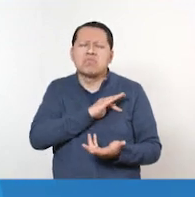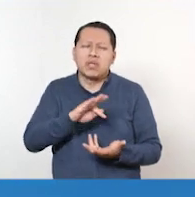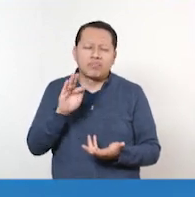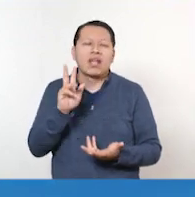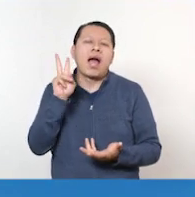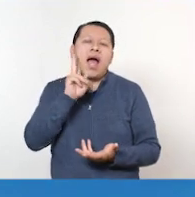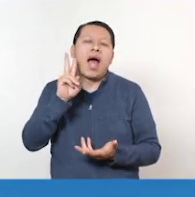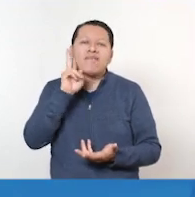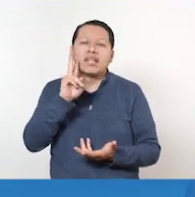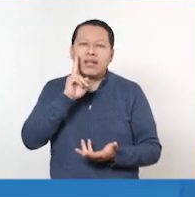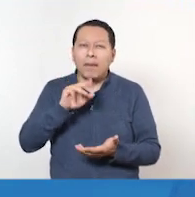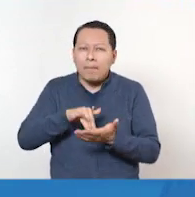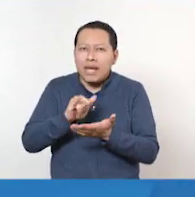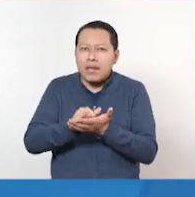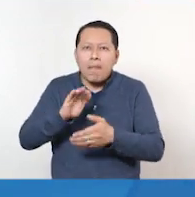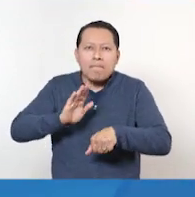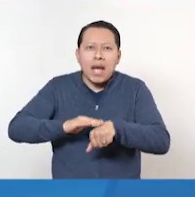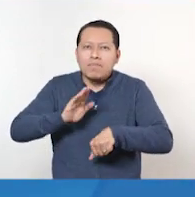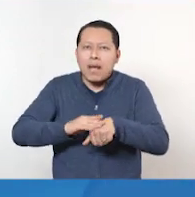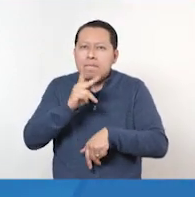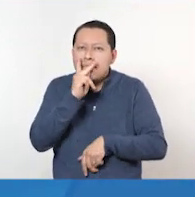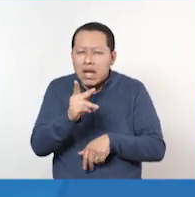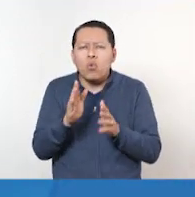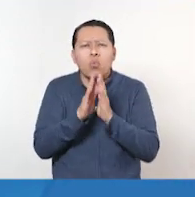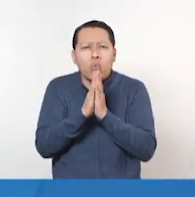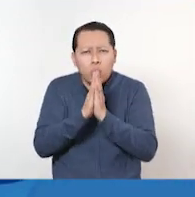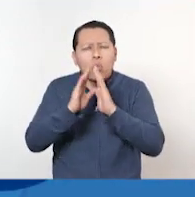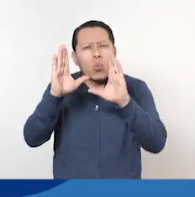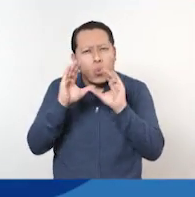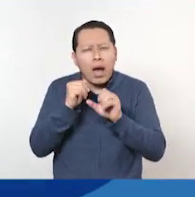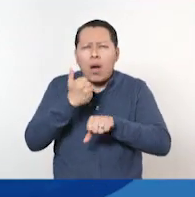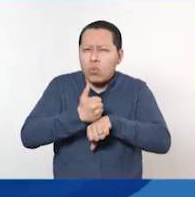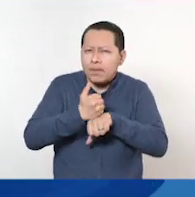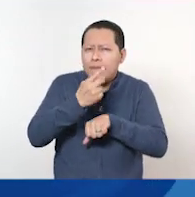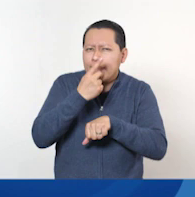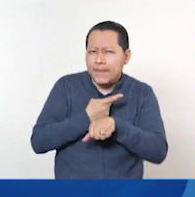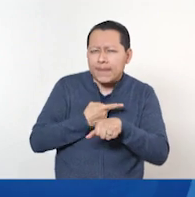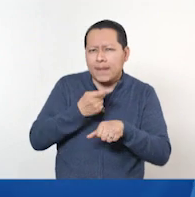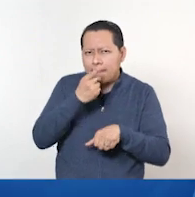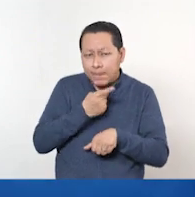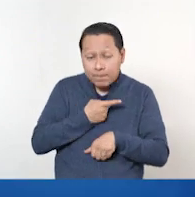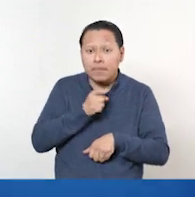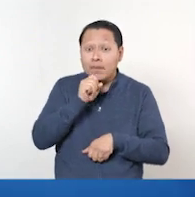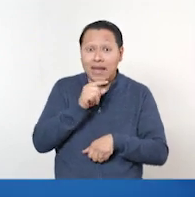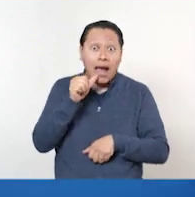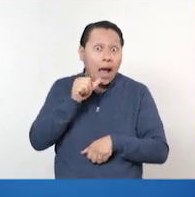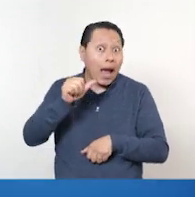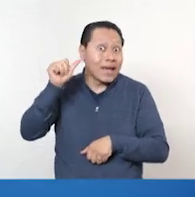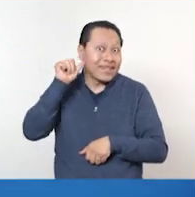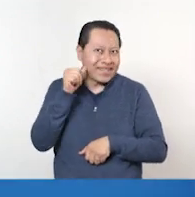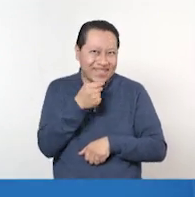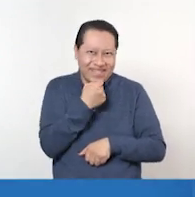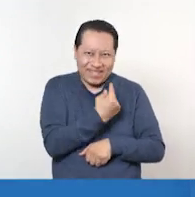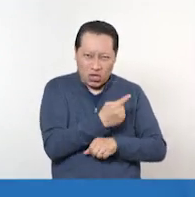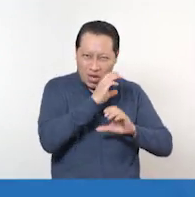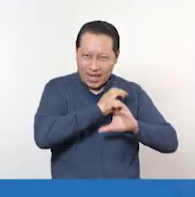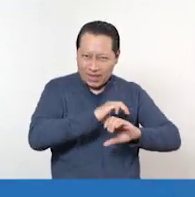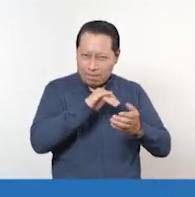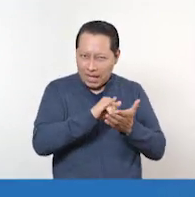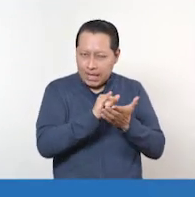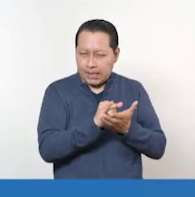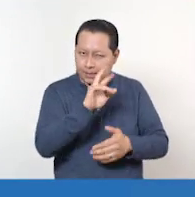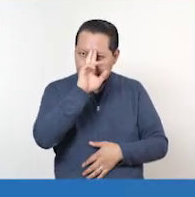muy contentos a preguntar más palabras en maya a sus abuelitos y a disculparse con la niña y el niño que el día anterior cantaba en